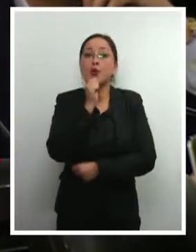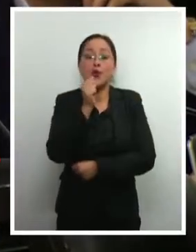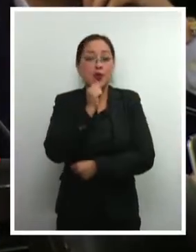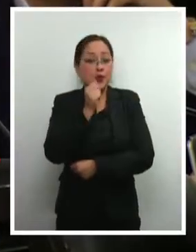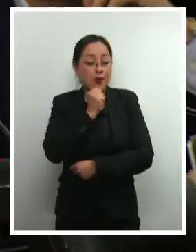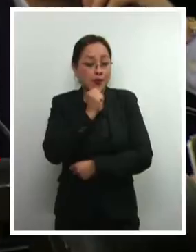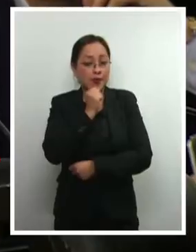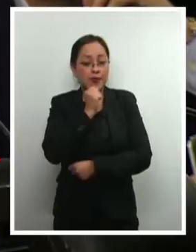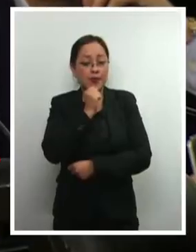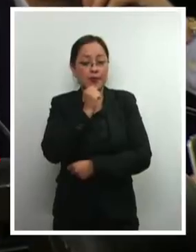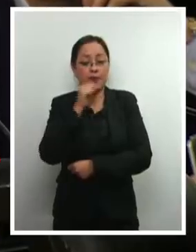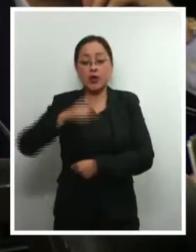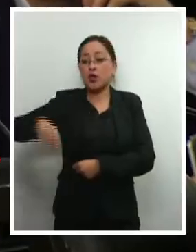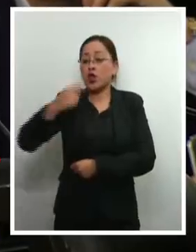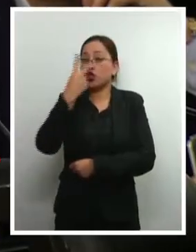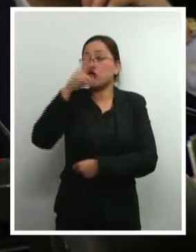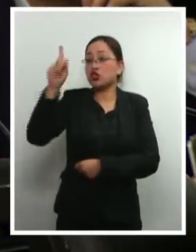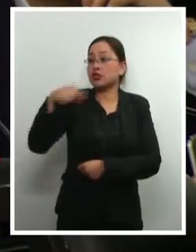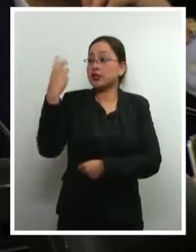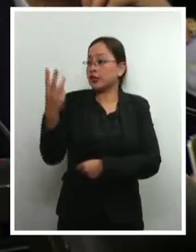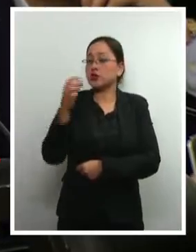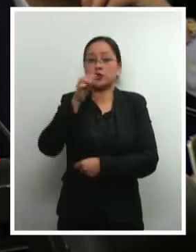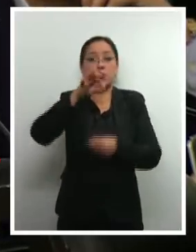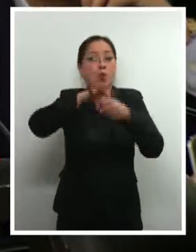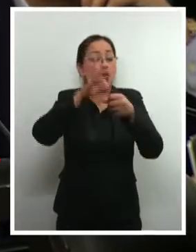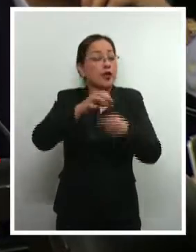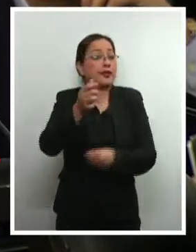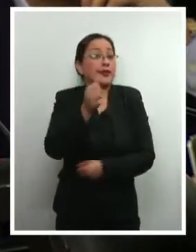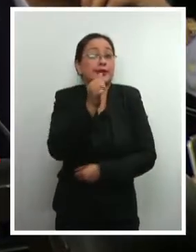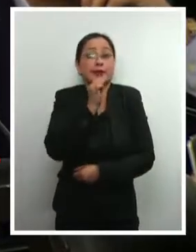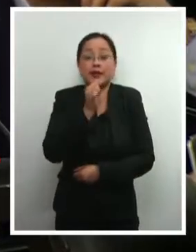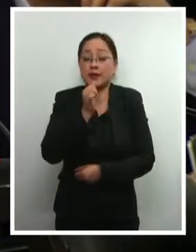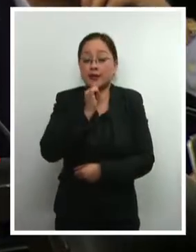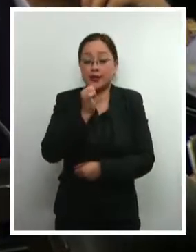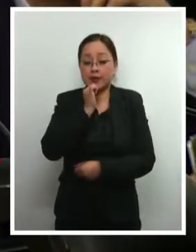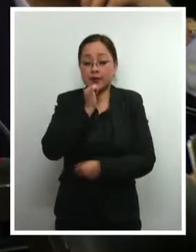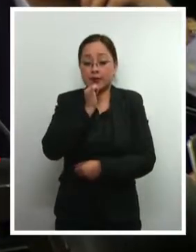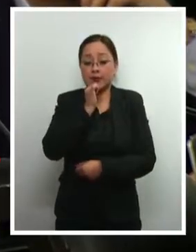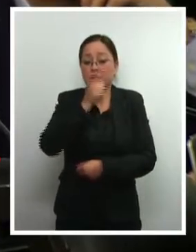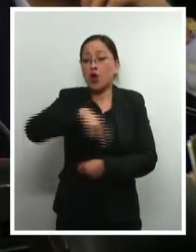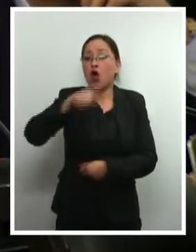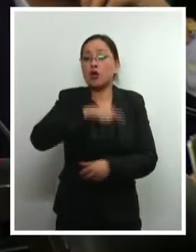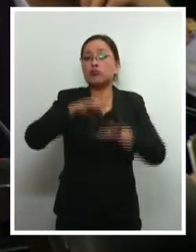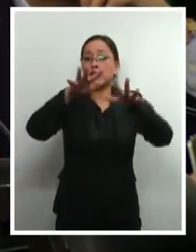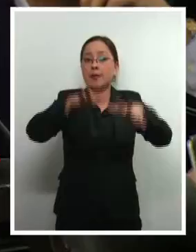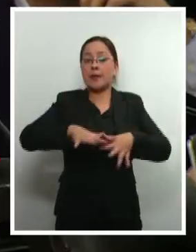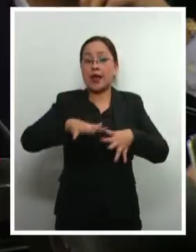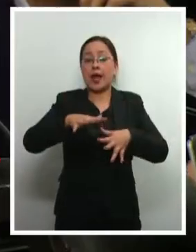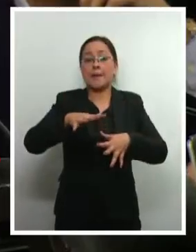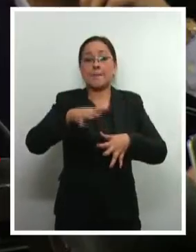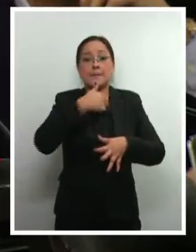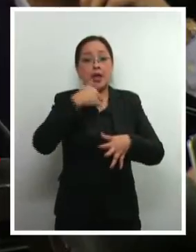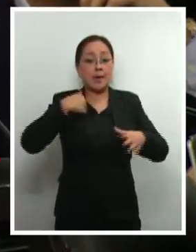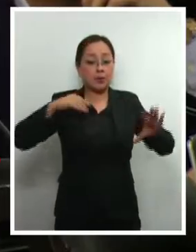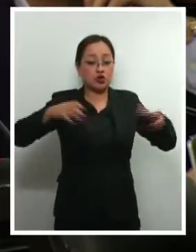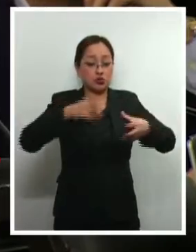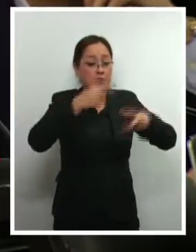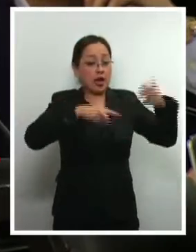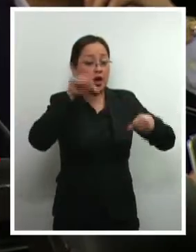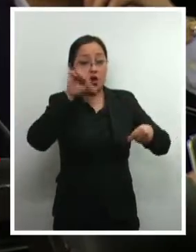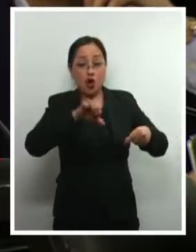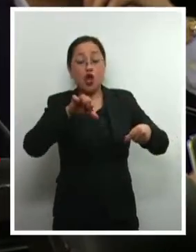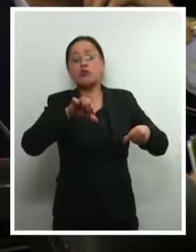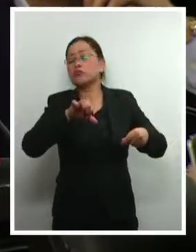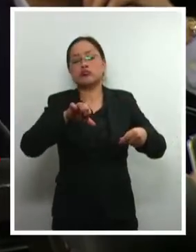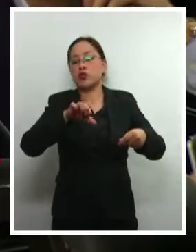todavía votados por las 2/3 partes de los integrantes presentes de esta Asamblea. ¿Qué